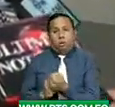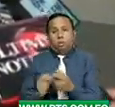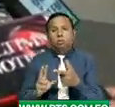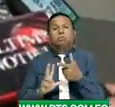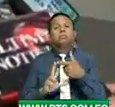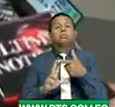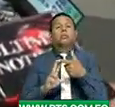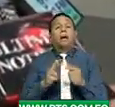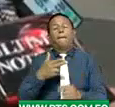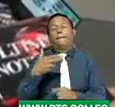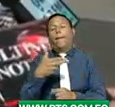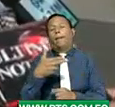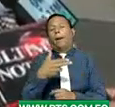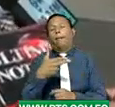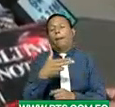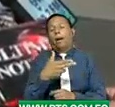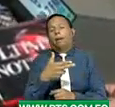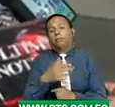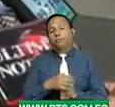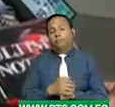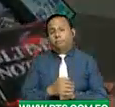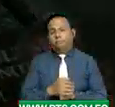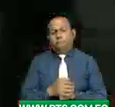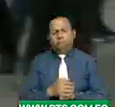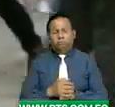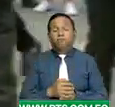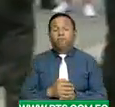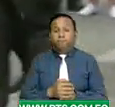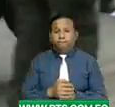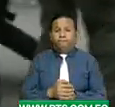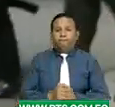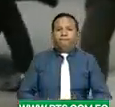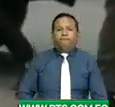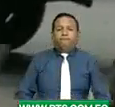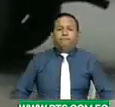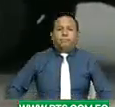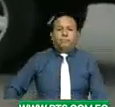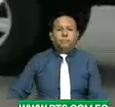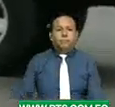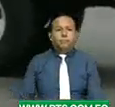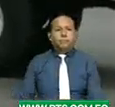sola. 9 milímetros. Informó Julio César Saona.